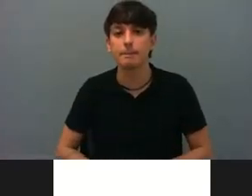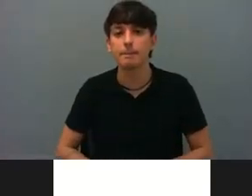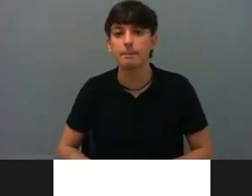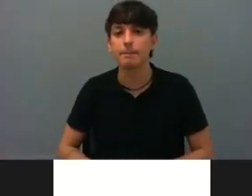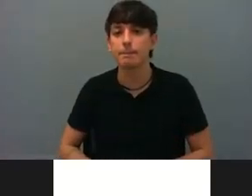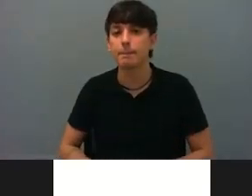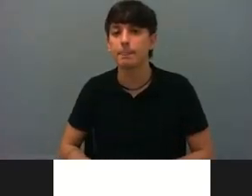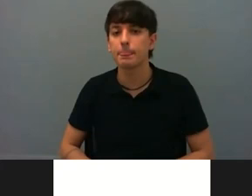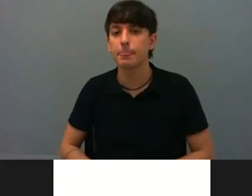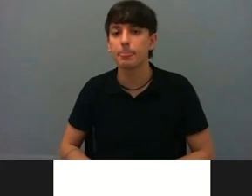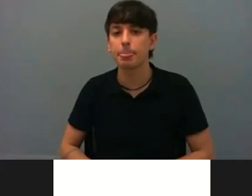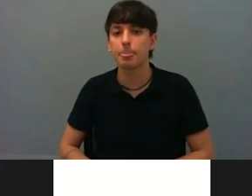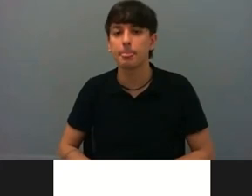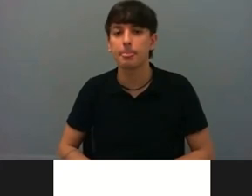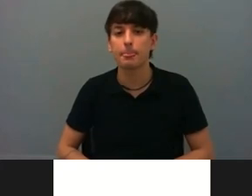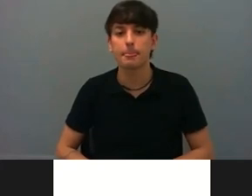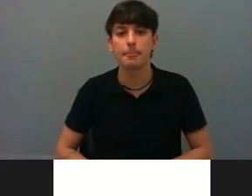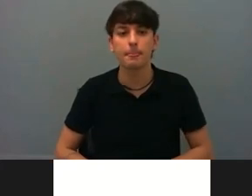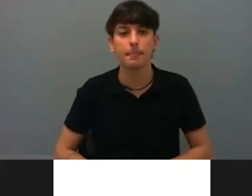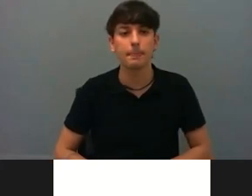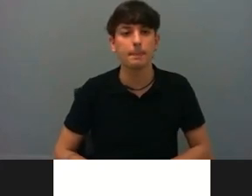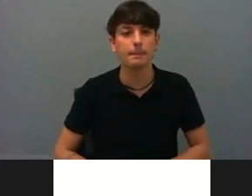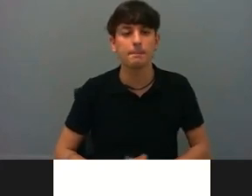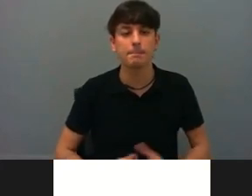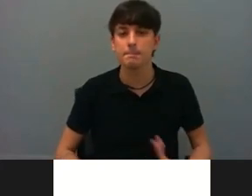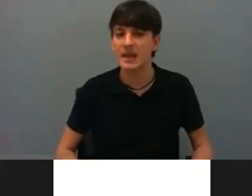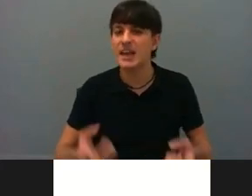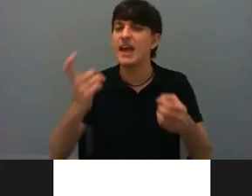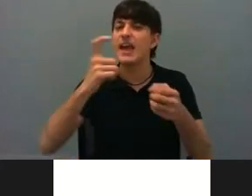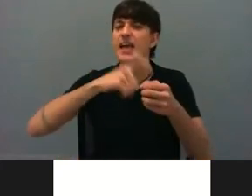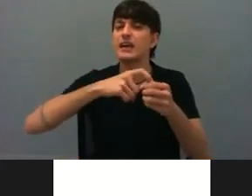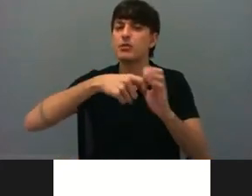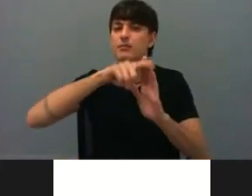En las inscripciones había varios temas claves